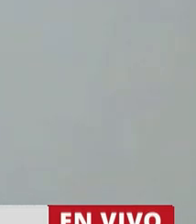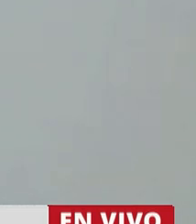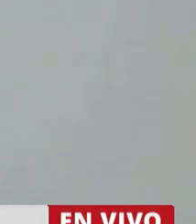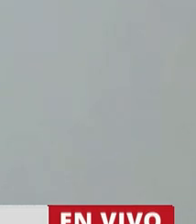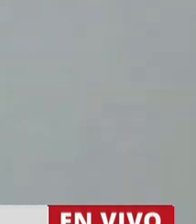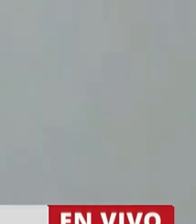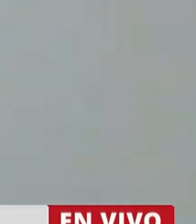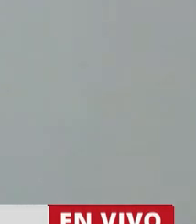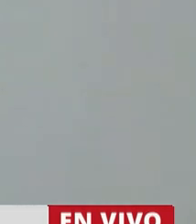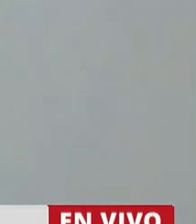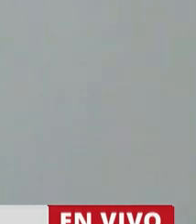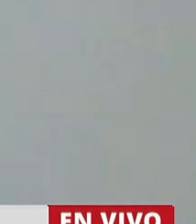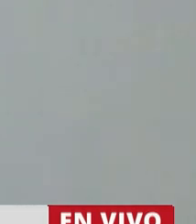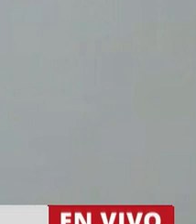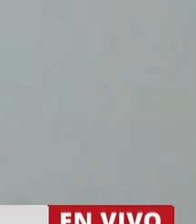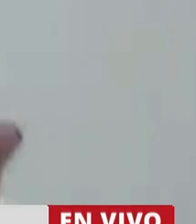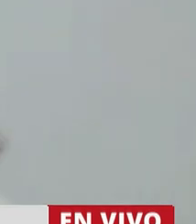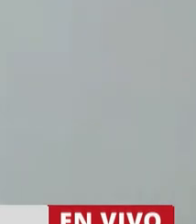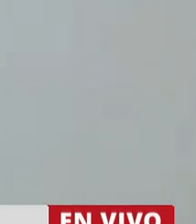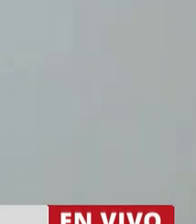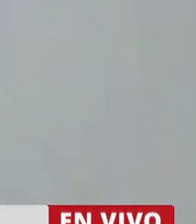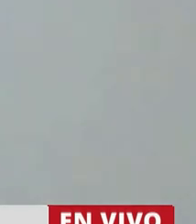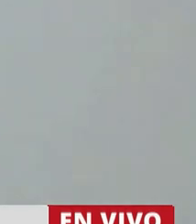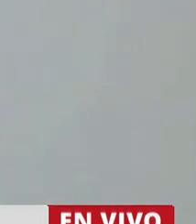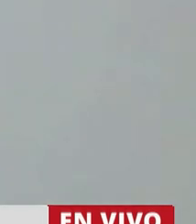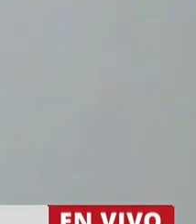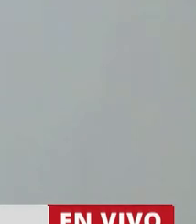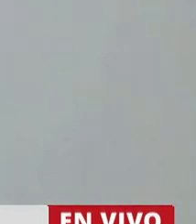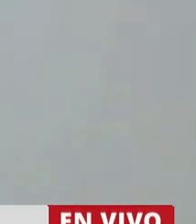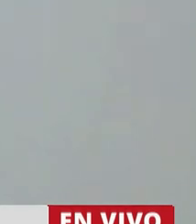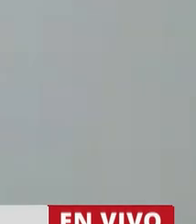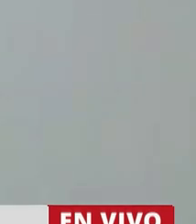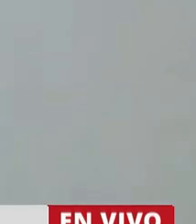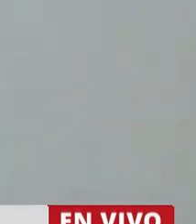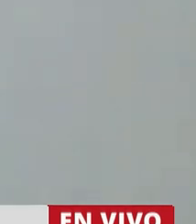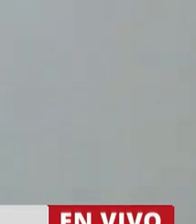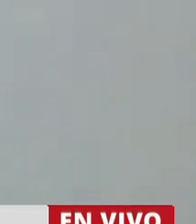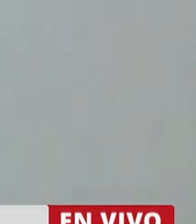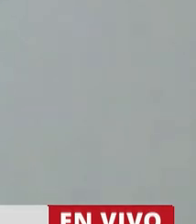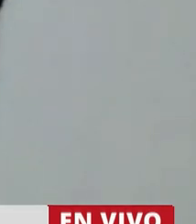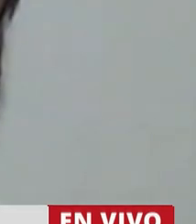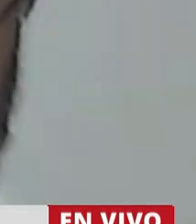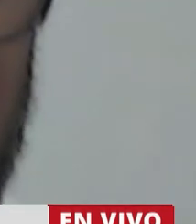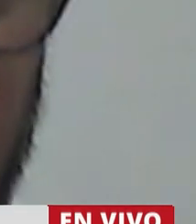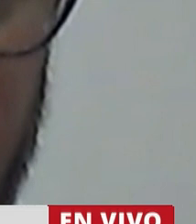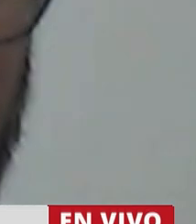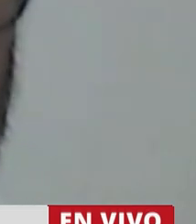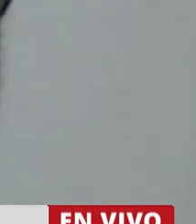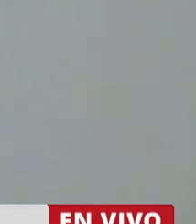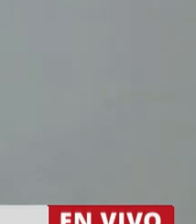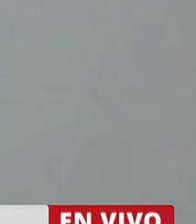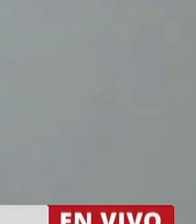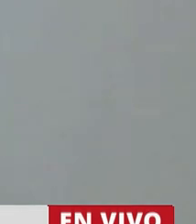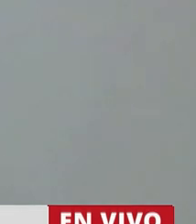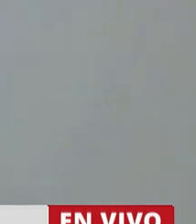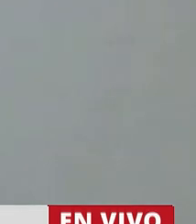para asignación universal por hijo como para jubilados jubiladas y pensionados y pensionadas con un impacto importante en el incentivo al consumo Muchas gracias